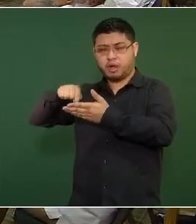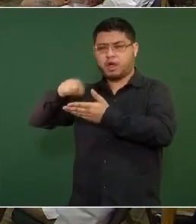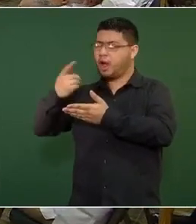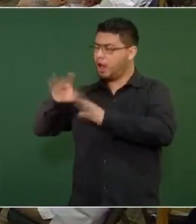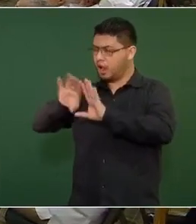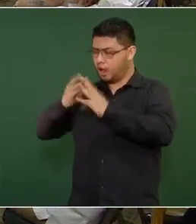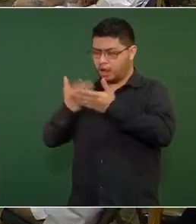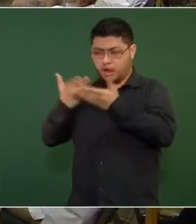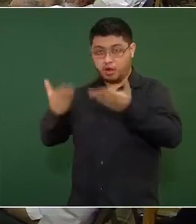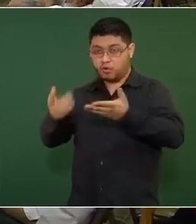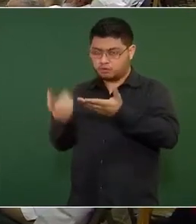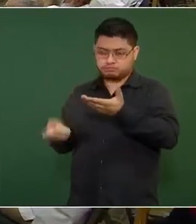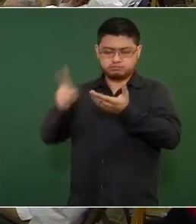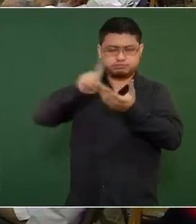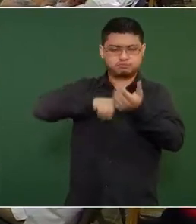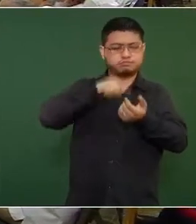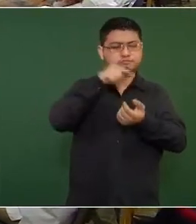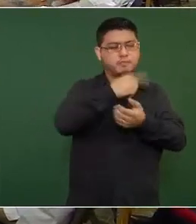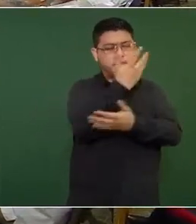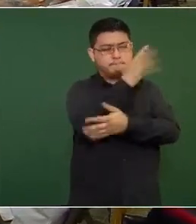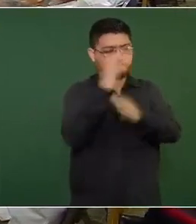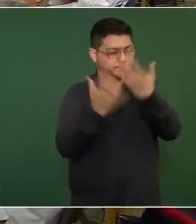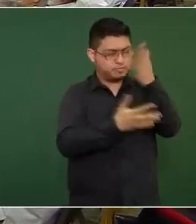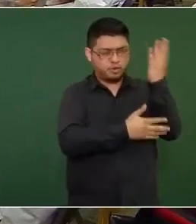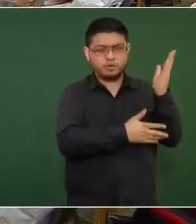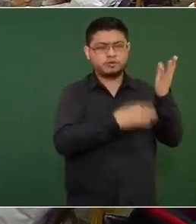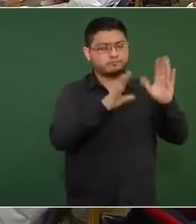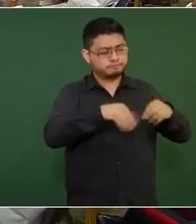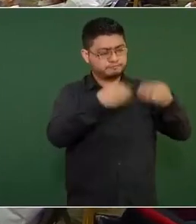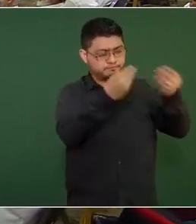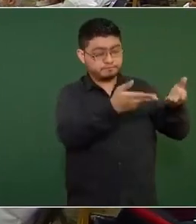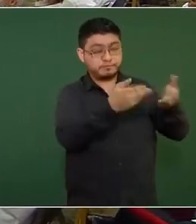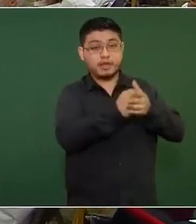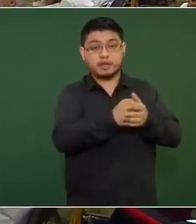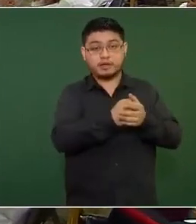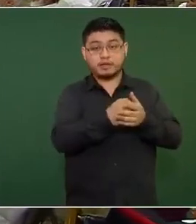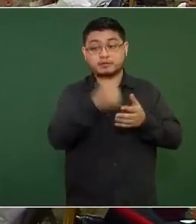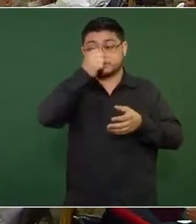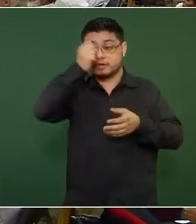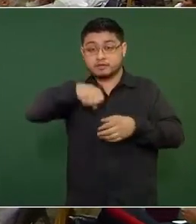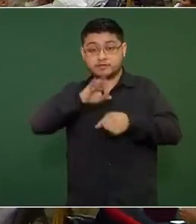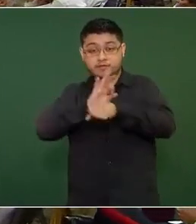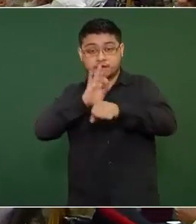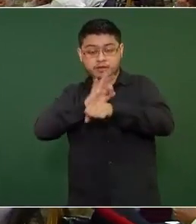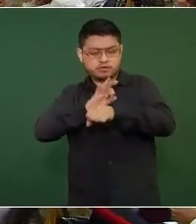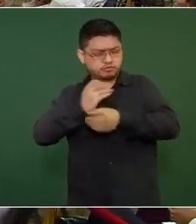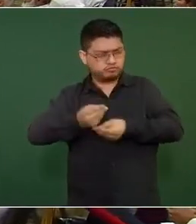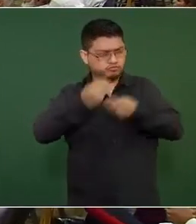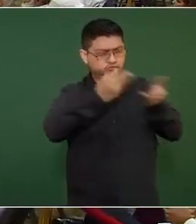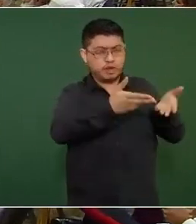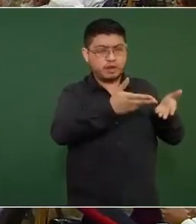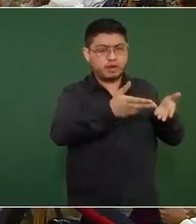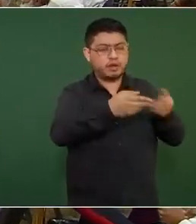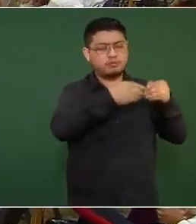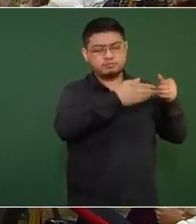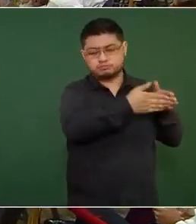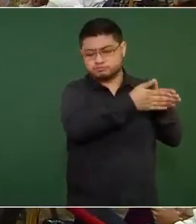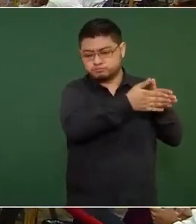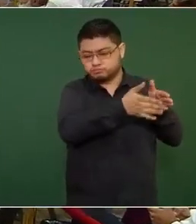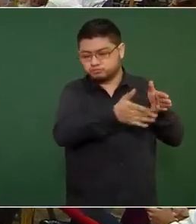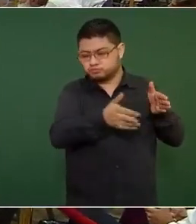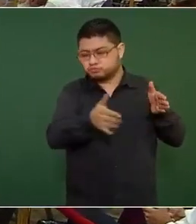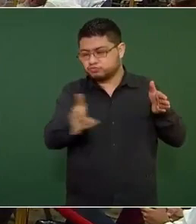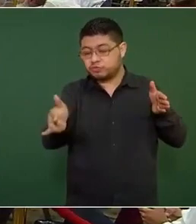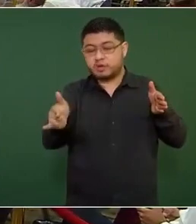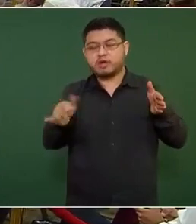ahora, con los terrenos donados por la Secretaría de la Defensa, llega hasta el antiguo pueblo